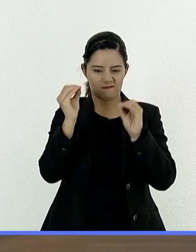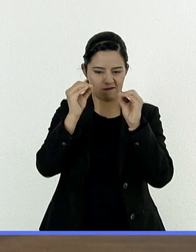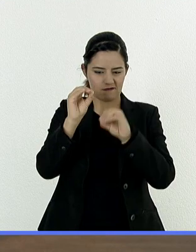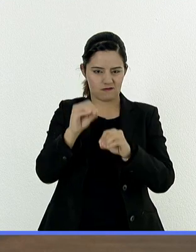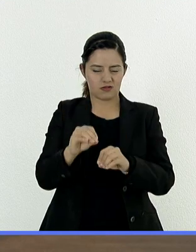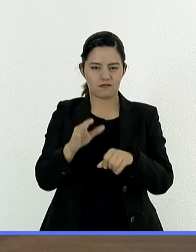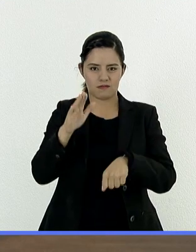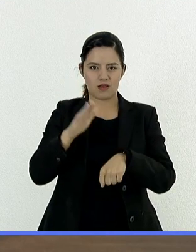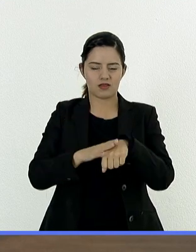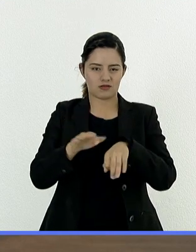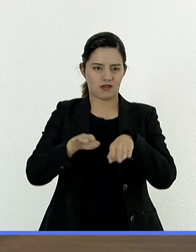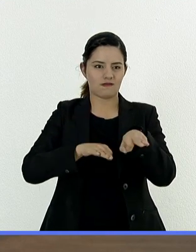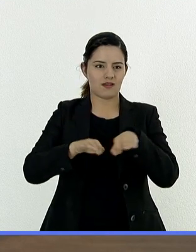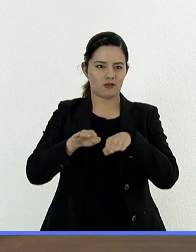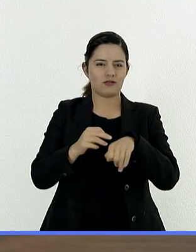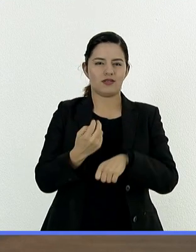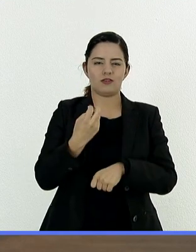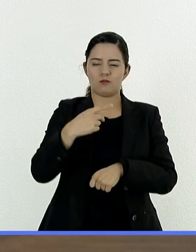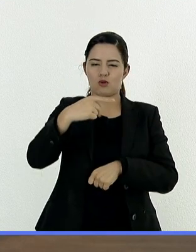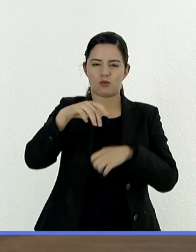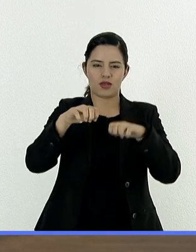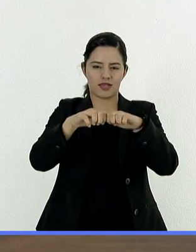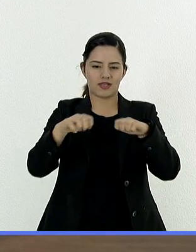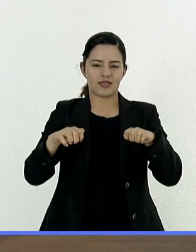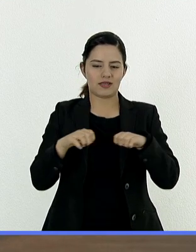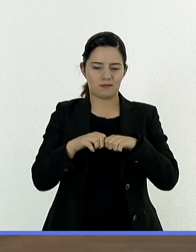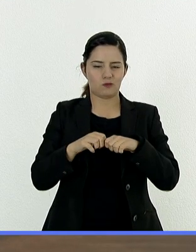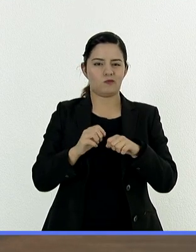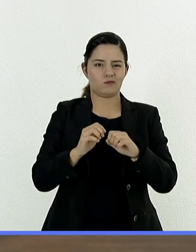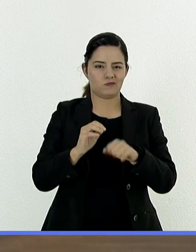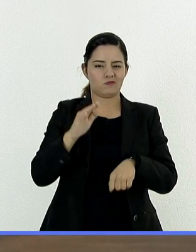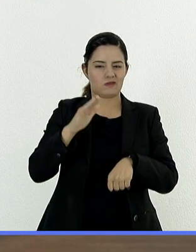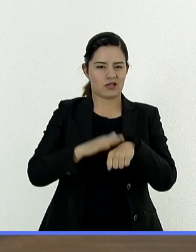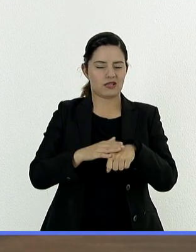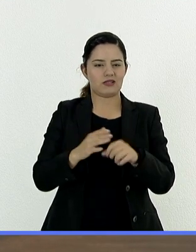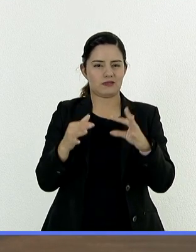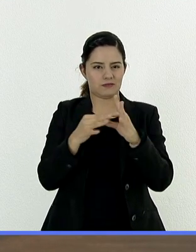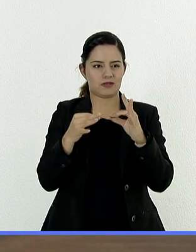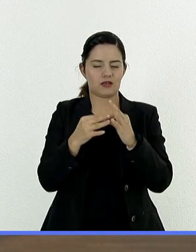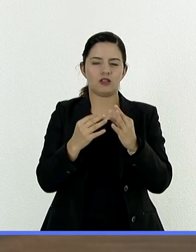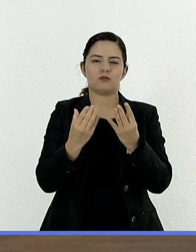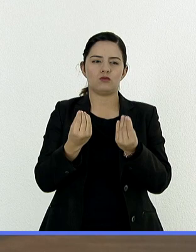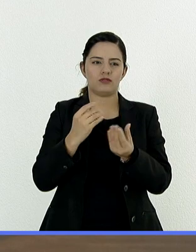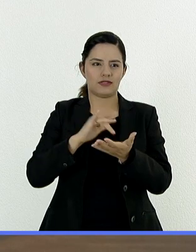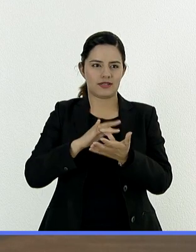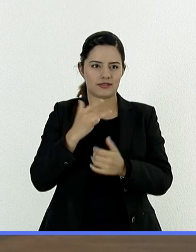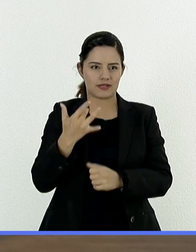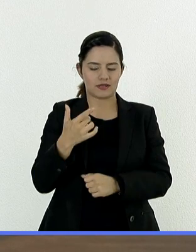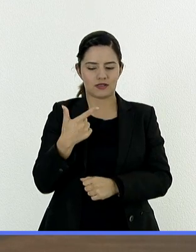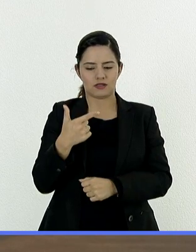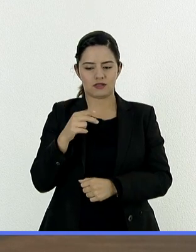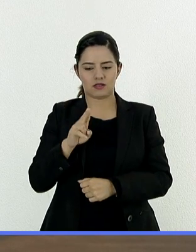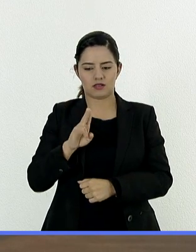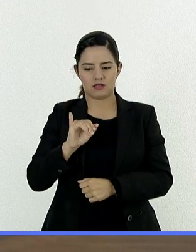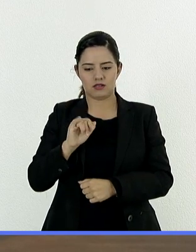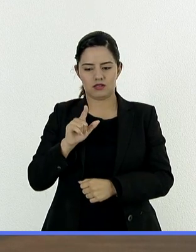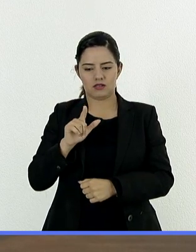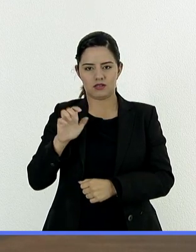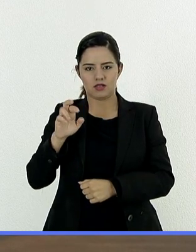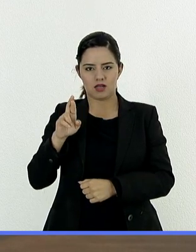que hace día con día el gran el gran equipo que integra el gran acuífero Maya exactamente pues muchísimas gracias este Guillermo de anda